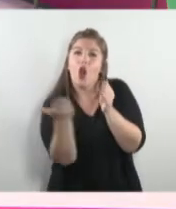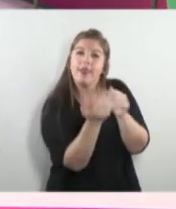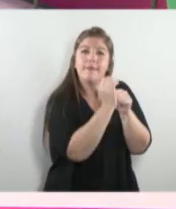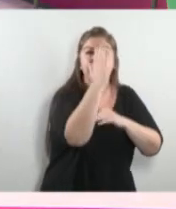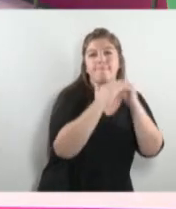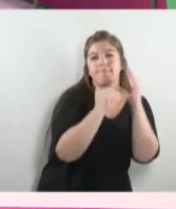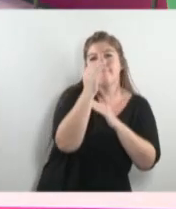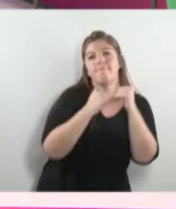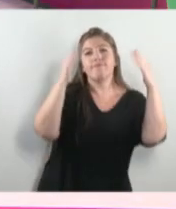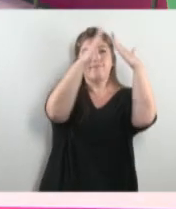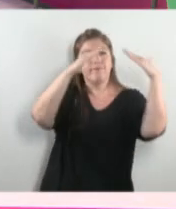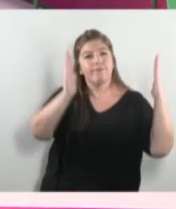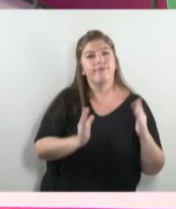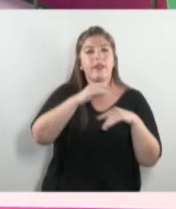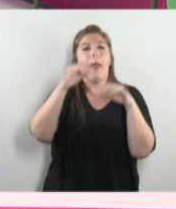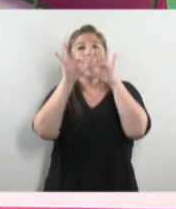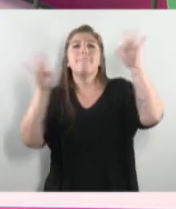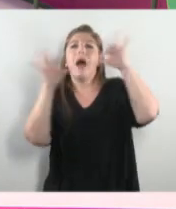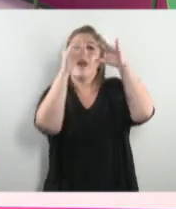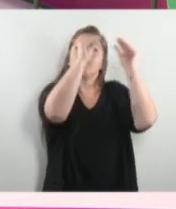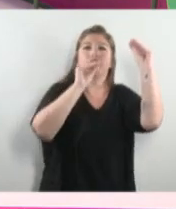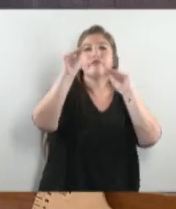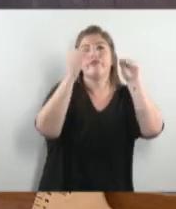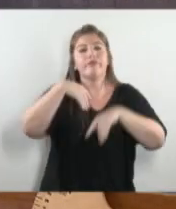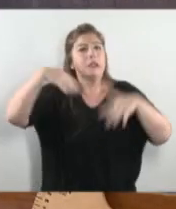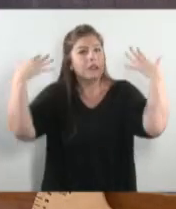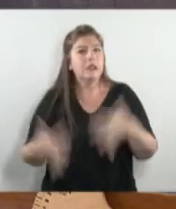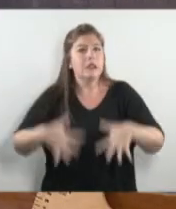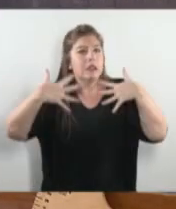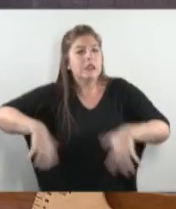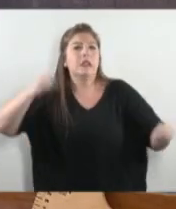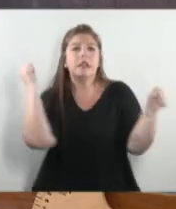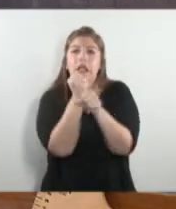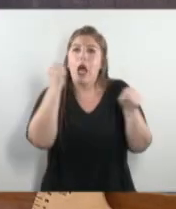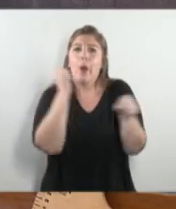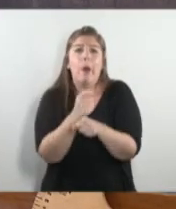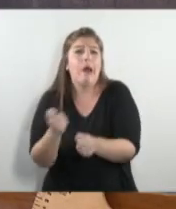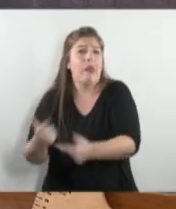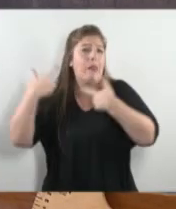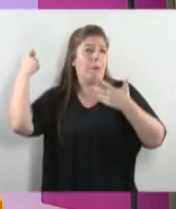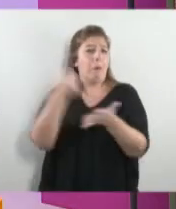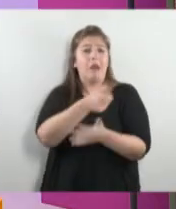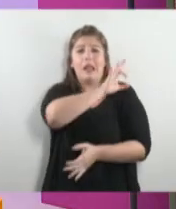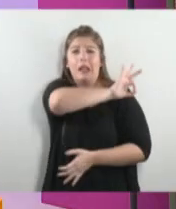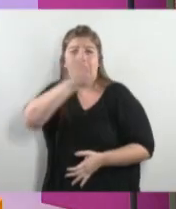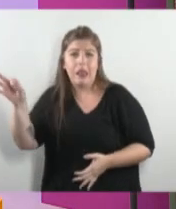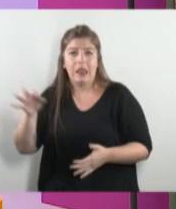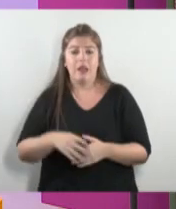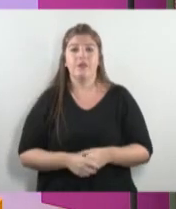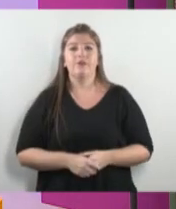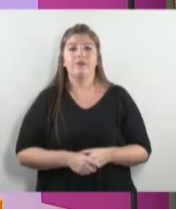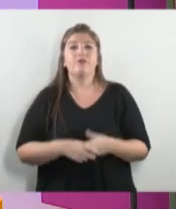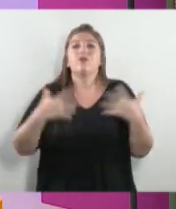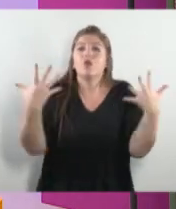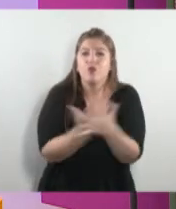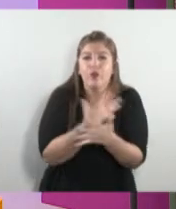un quincho, corté paja, la pucha que se trabaja sin que le larguen ni un real. O sea,